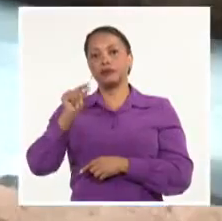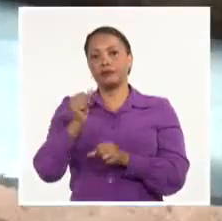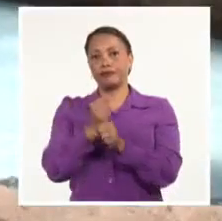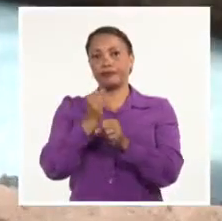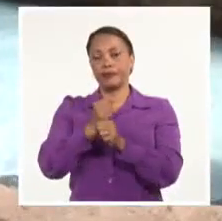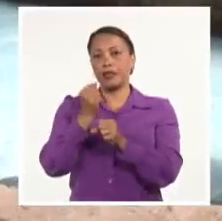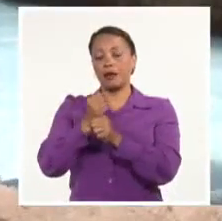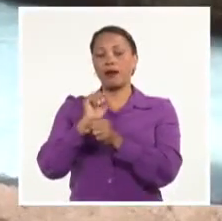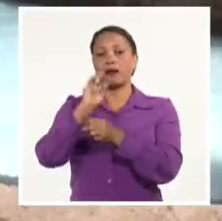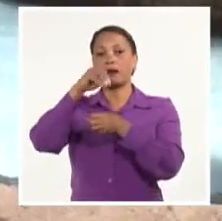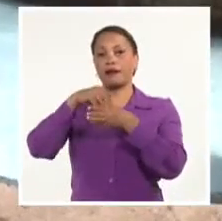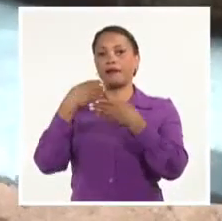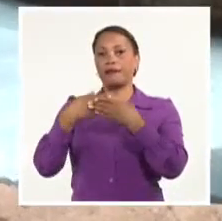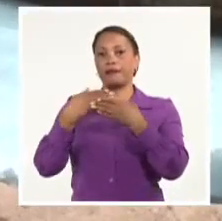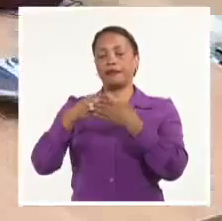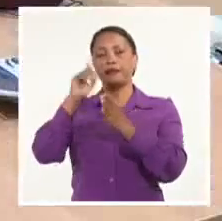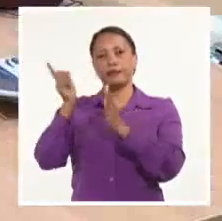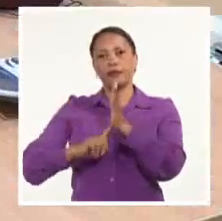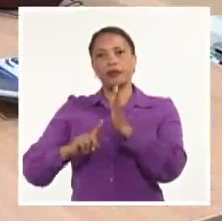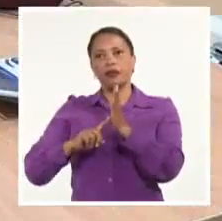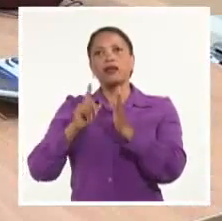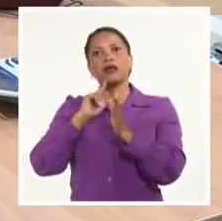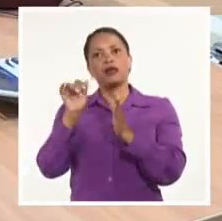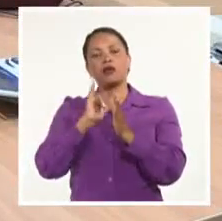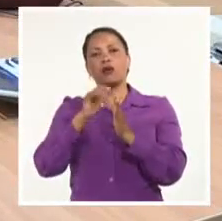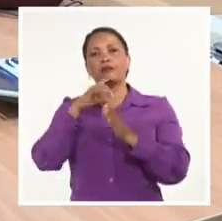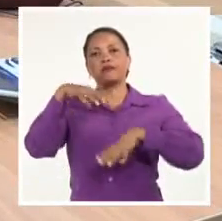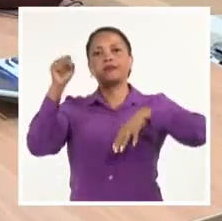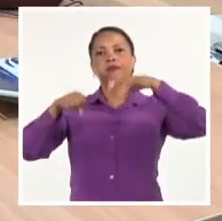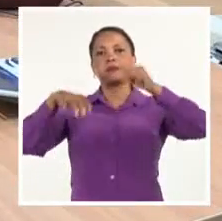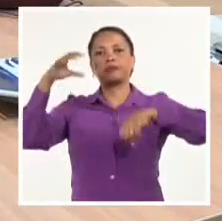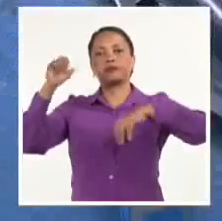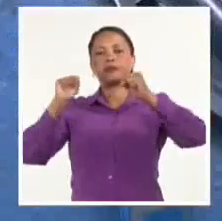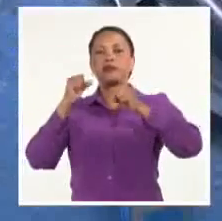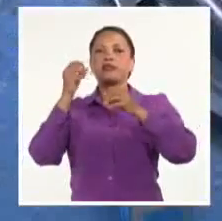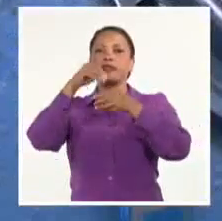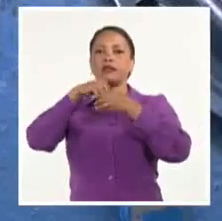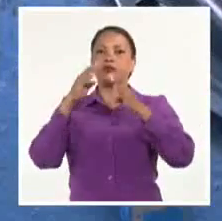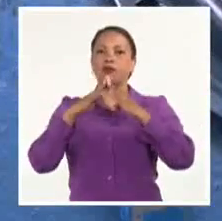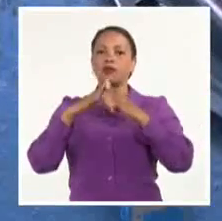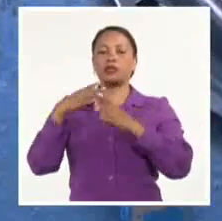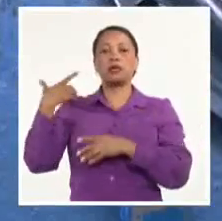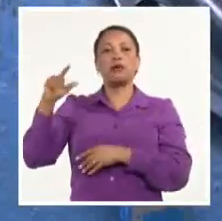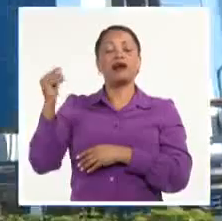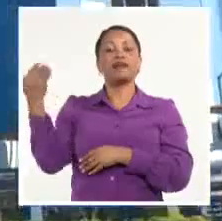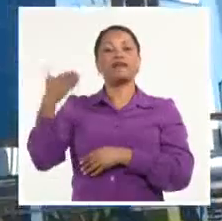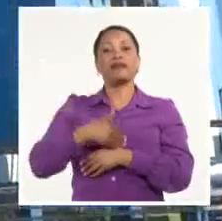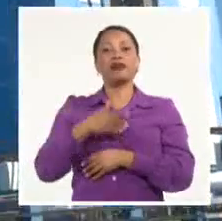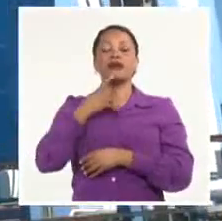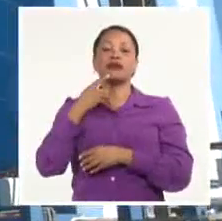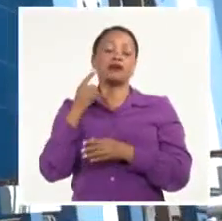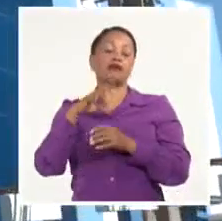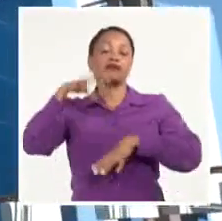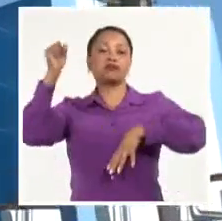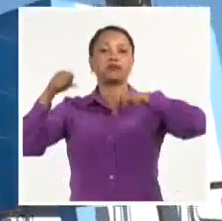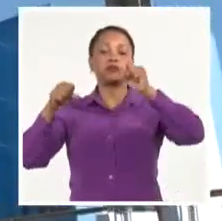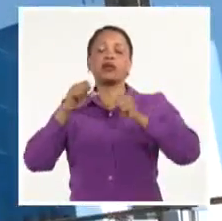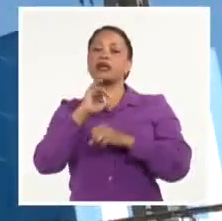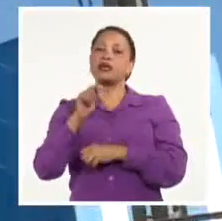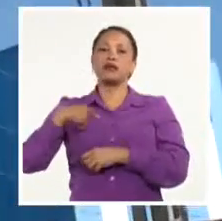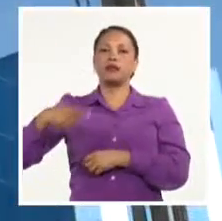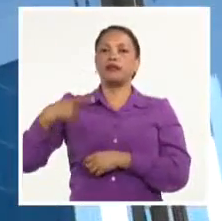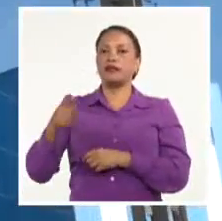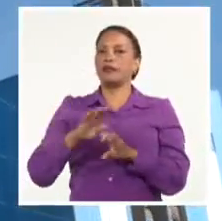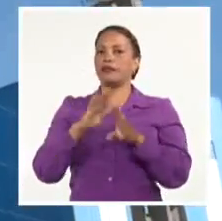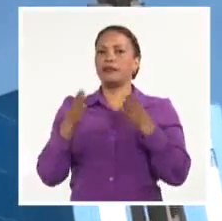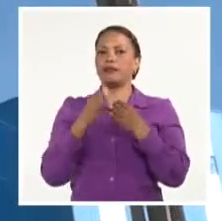la termoeléctrica no escapan de los cortes en sus viviendas. Salir y regresar sin corriente es el día a día de los operarios porque, aunque por